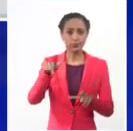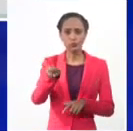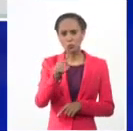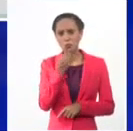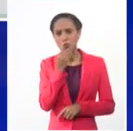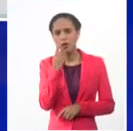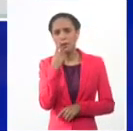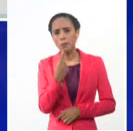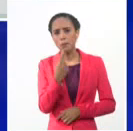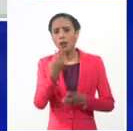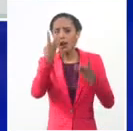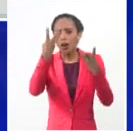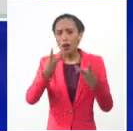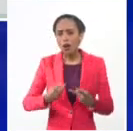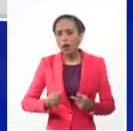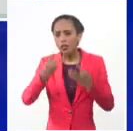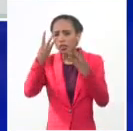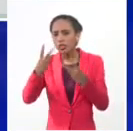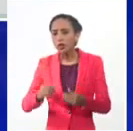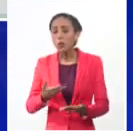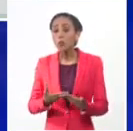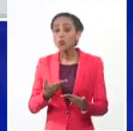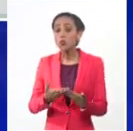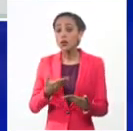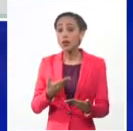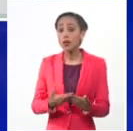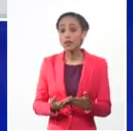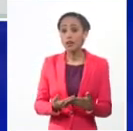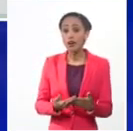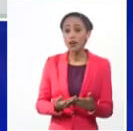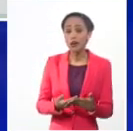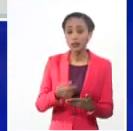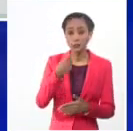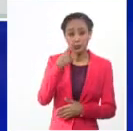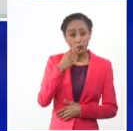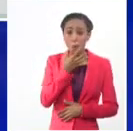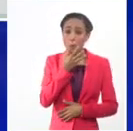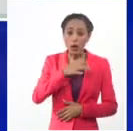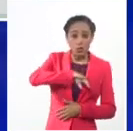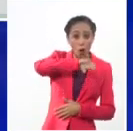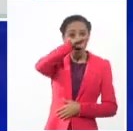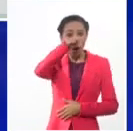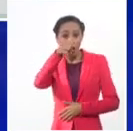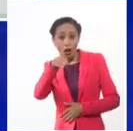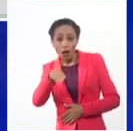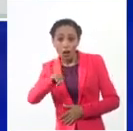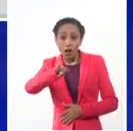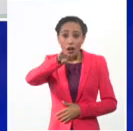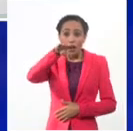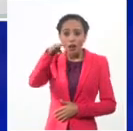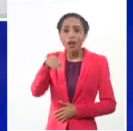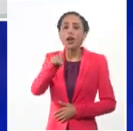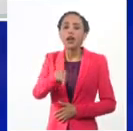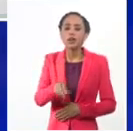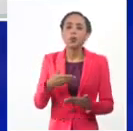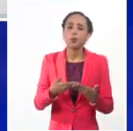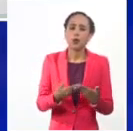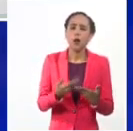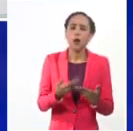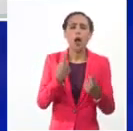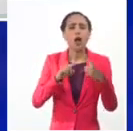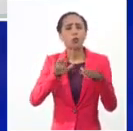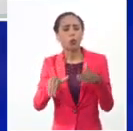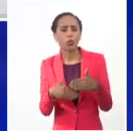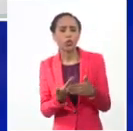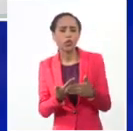el número de muestras coloreado, es eso que parece una montaña rusa, que hay días que ha